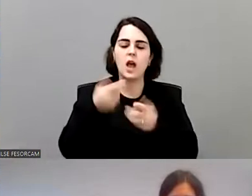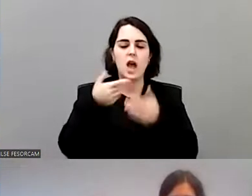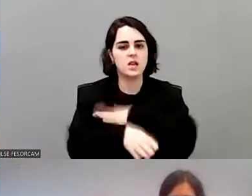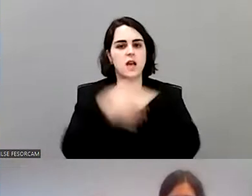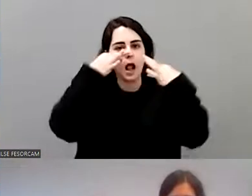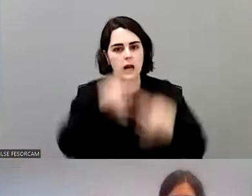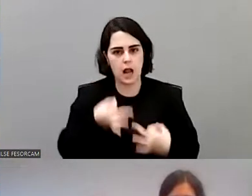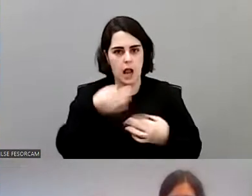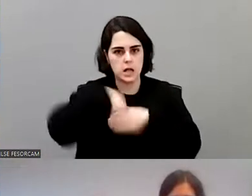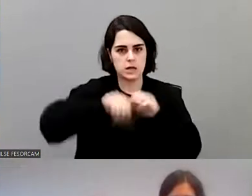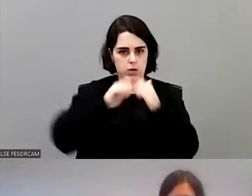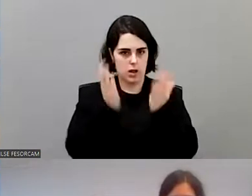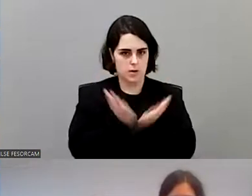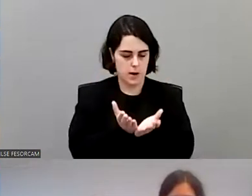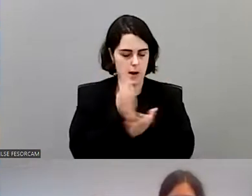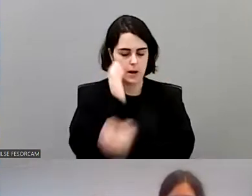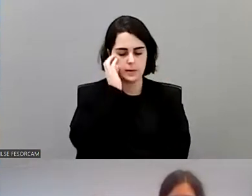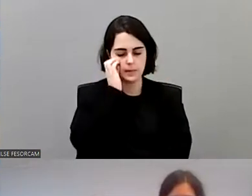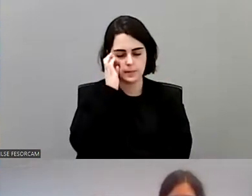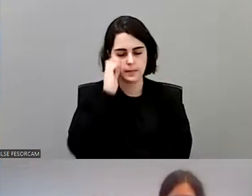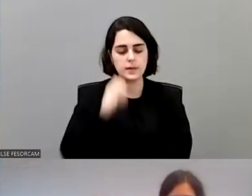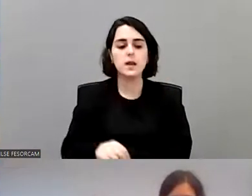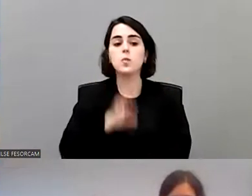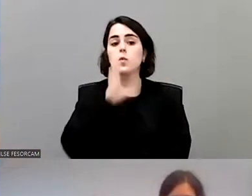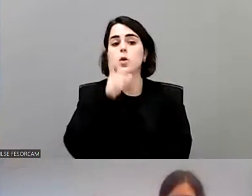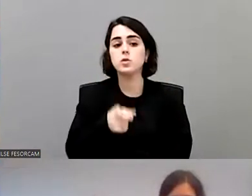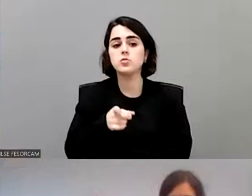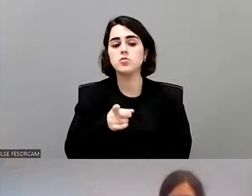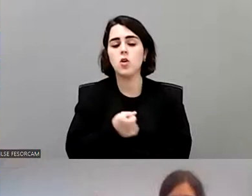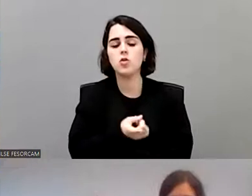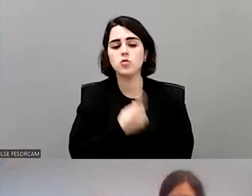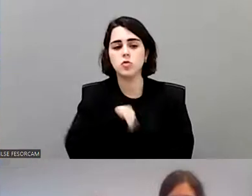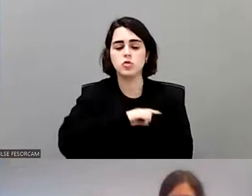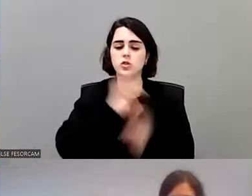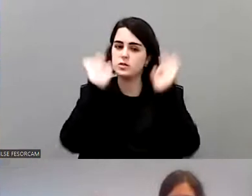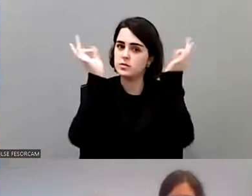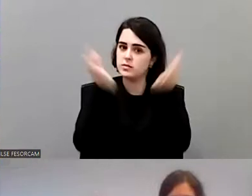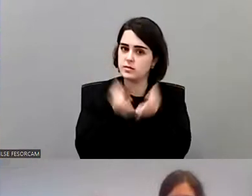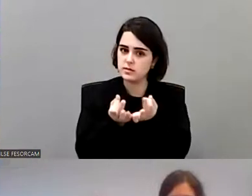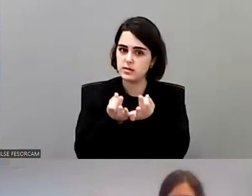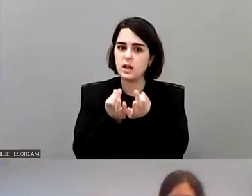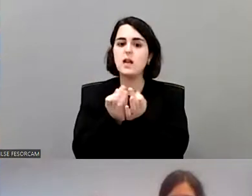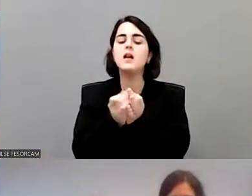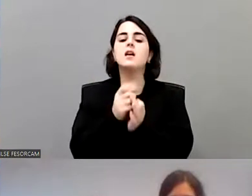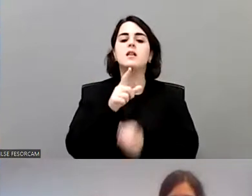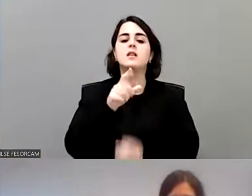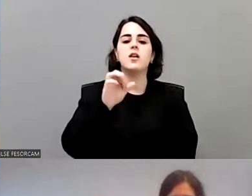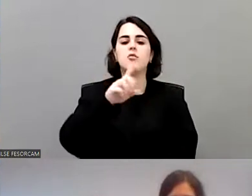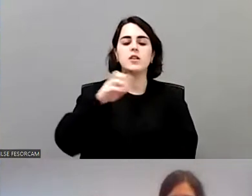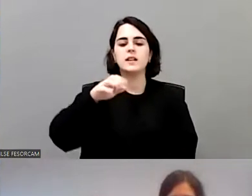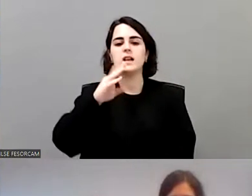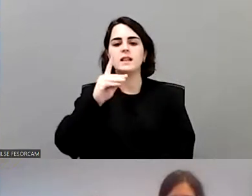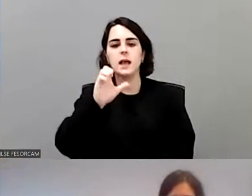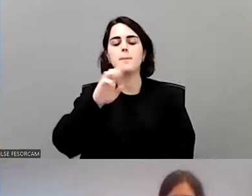accesibilidad universal. Para ello, vamos a iniciar el seminario con Silvia Lafuente de Pedro, la cual, como mujer con